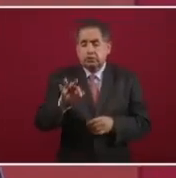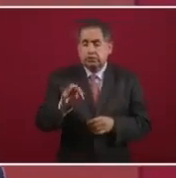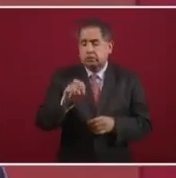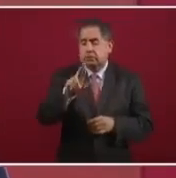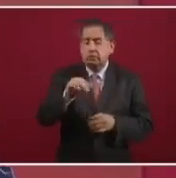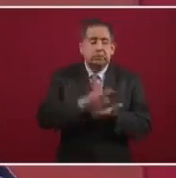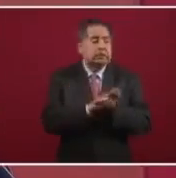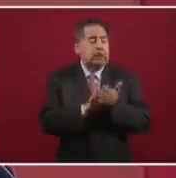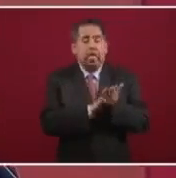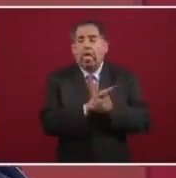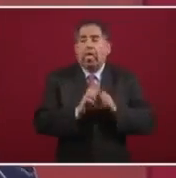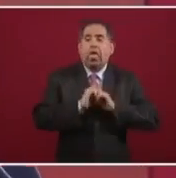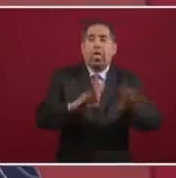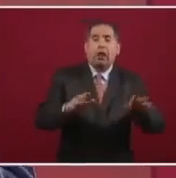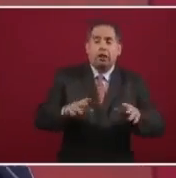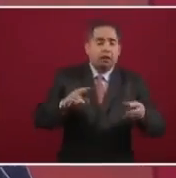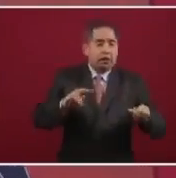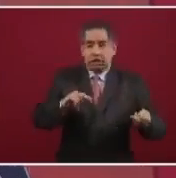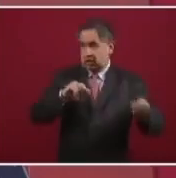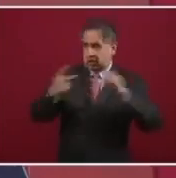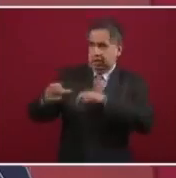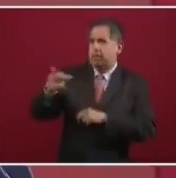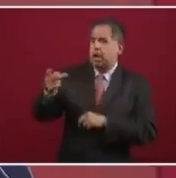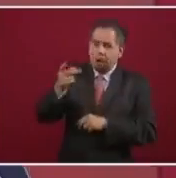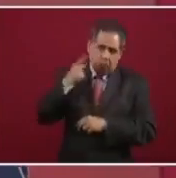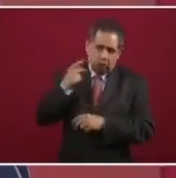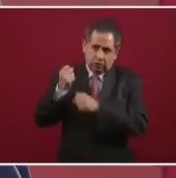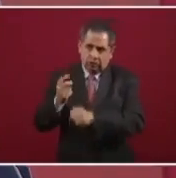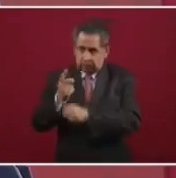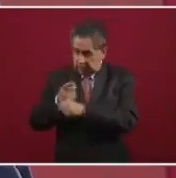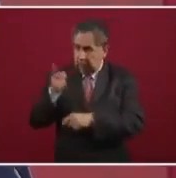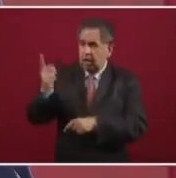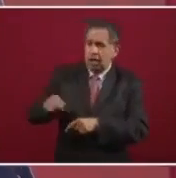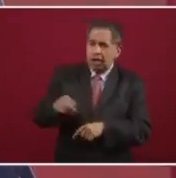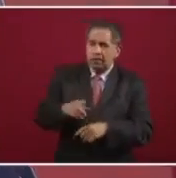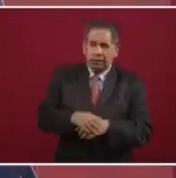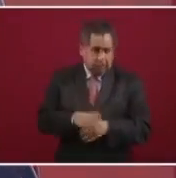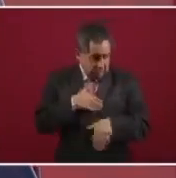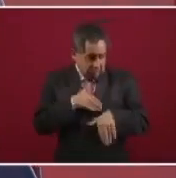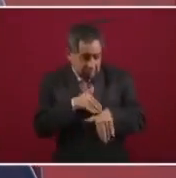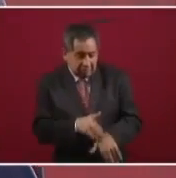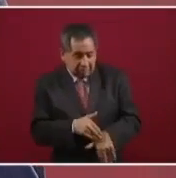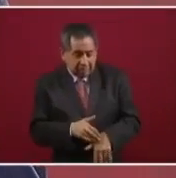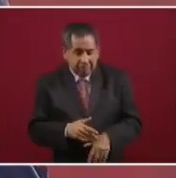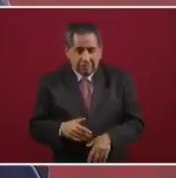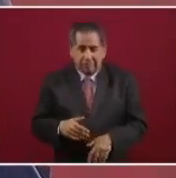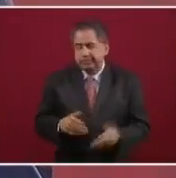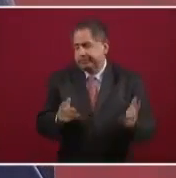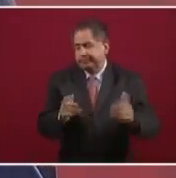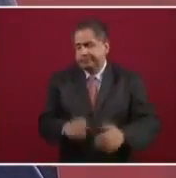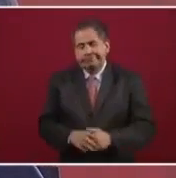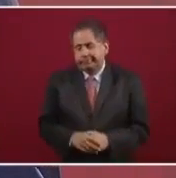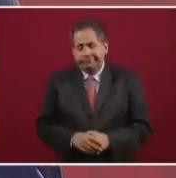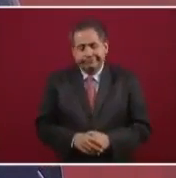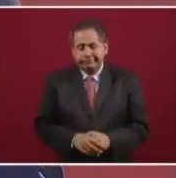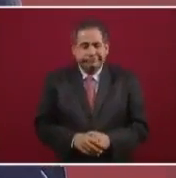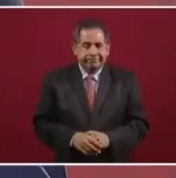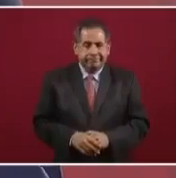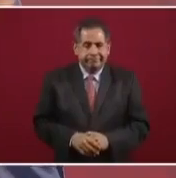para que cambie la política de seguridad, les voy a hacer caso?